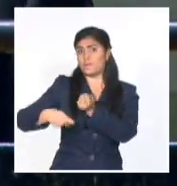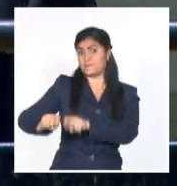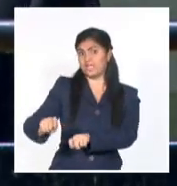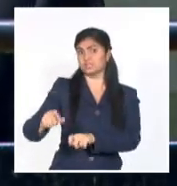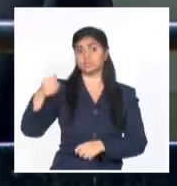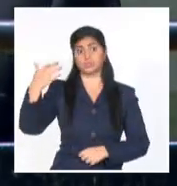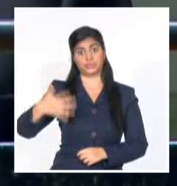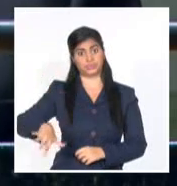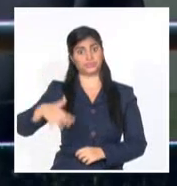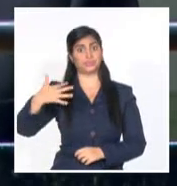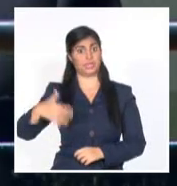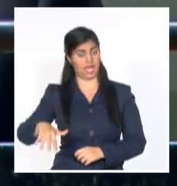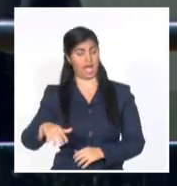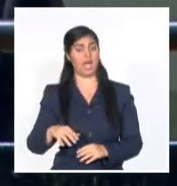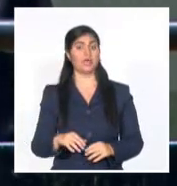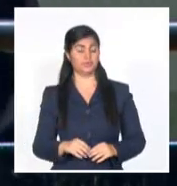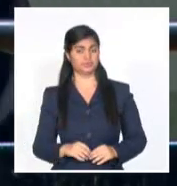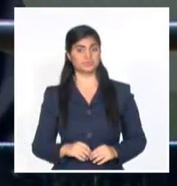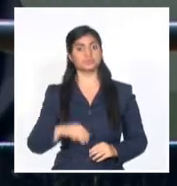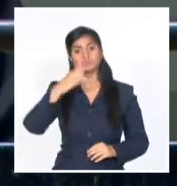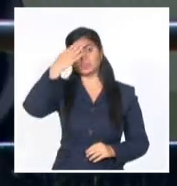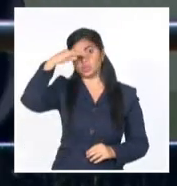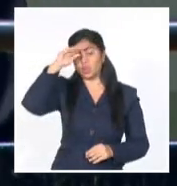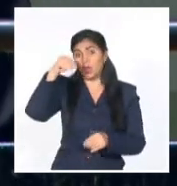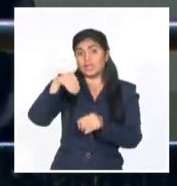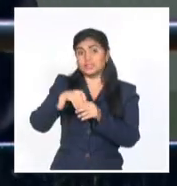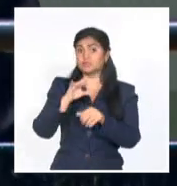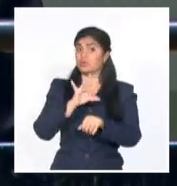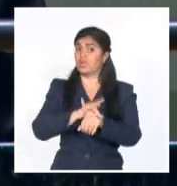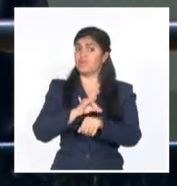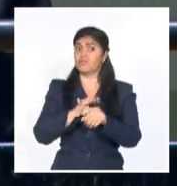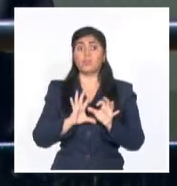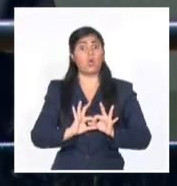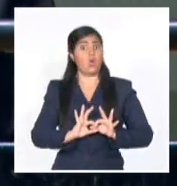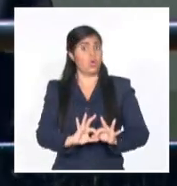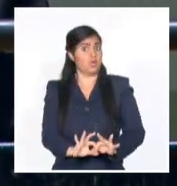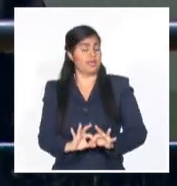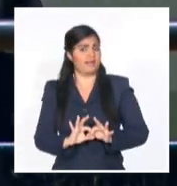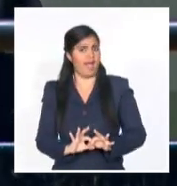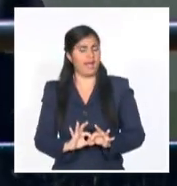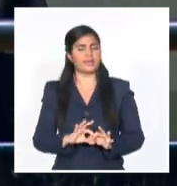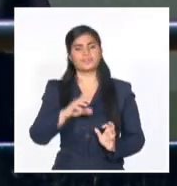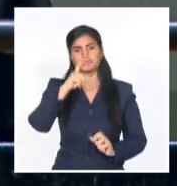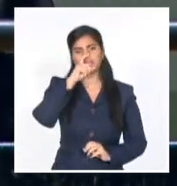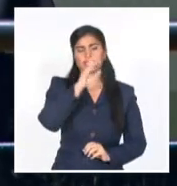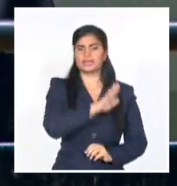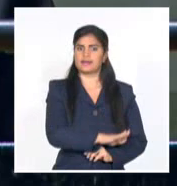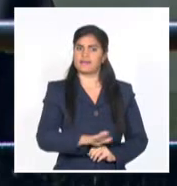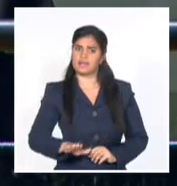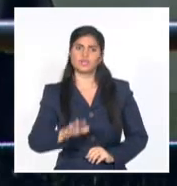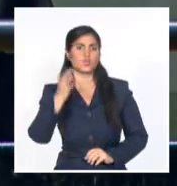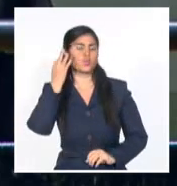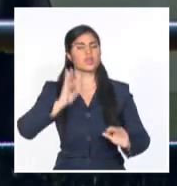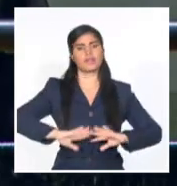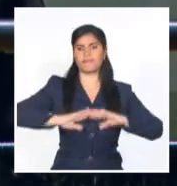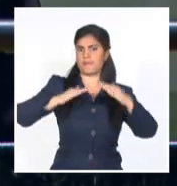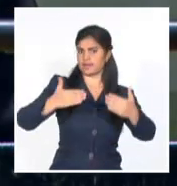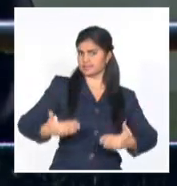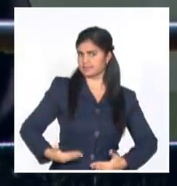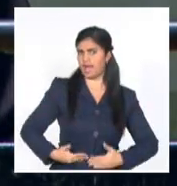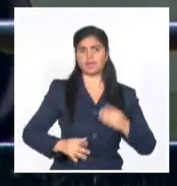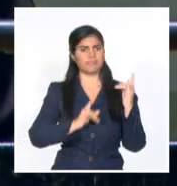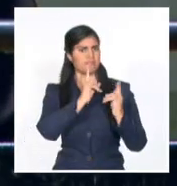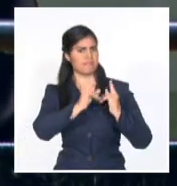Los enfermos, incluso niños, ancianos, embarazadas,